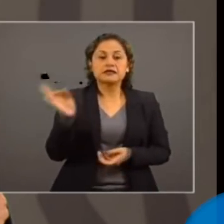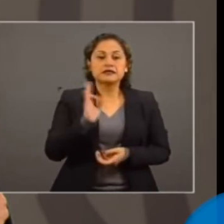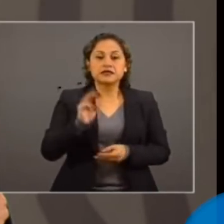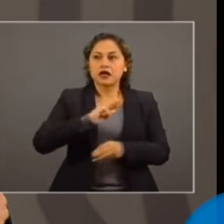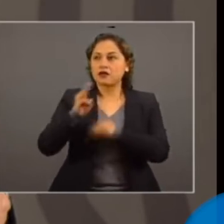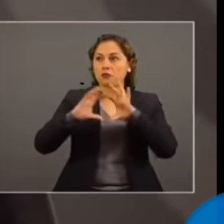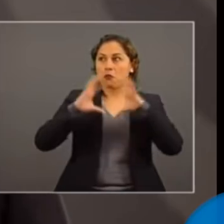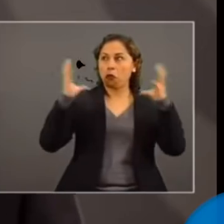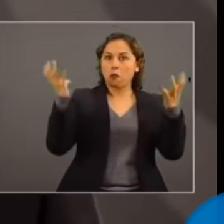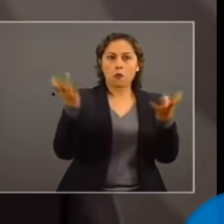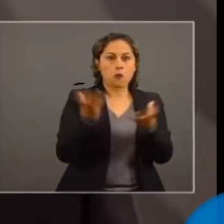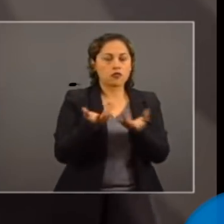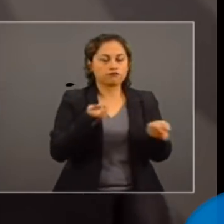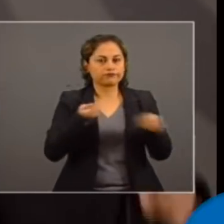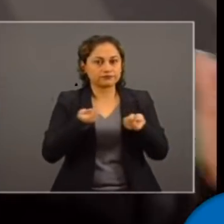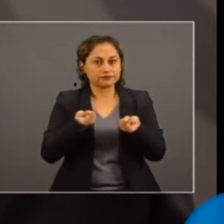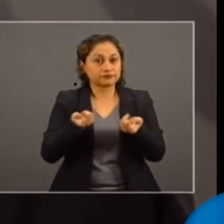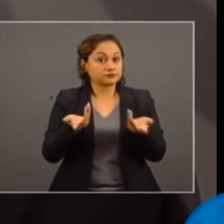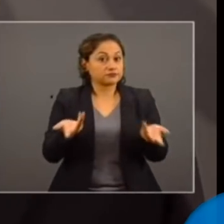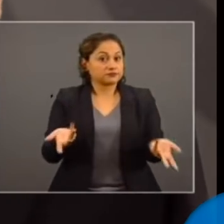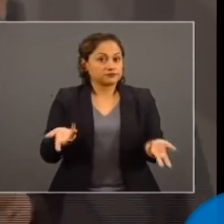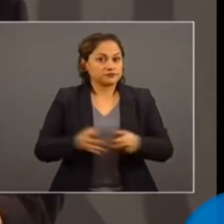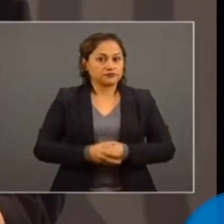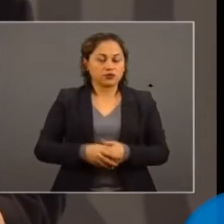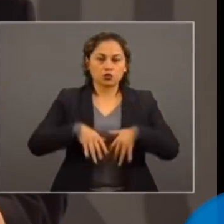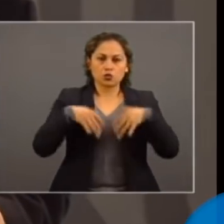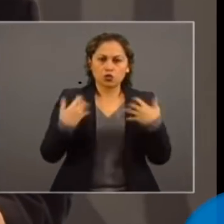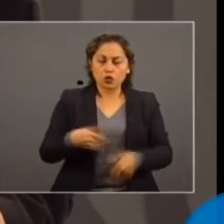además un tribunal de censura